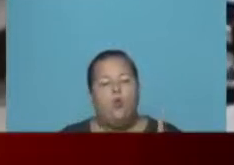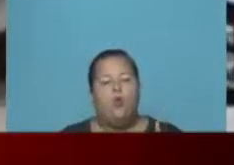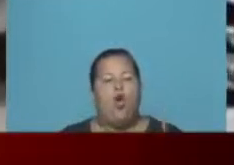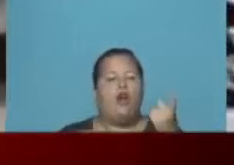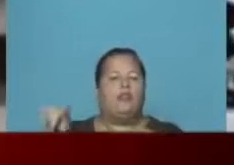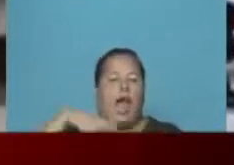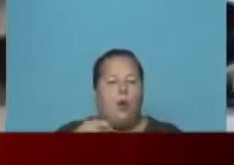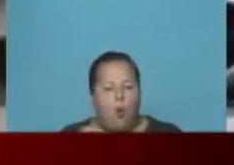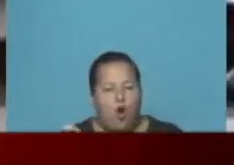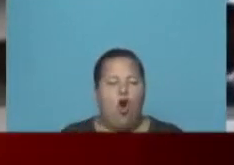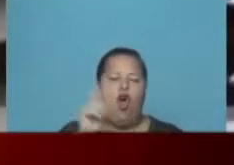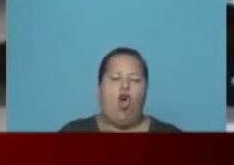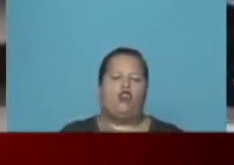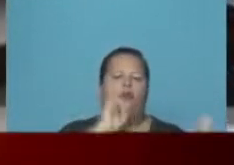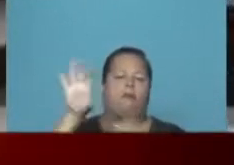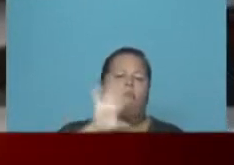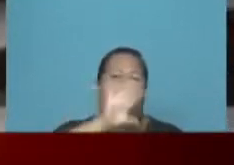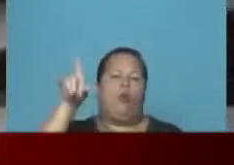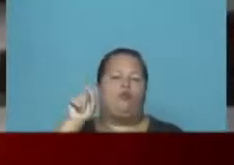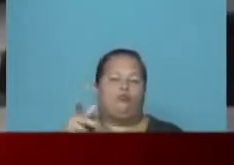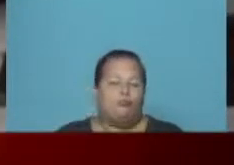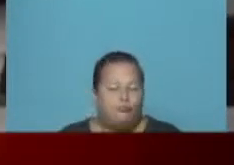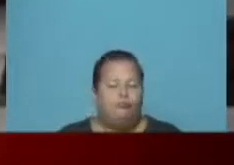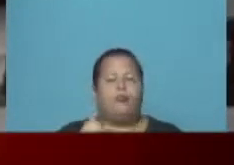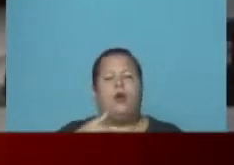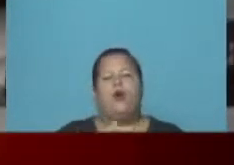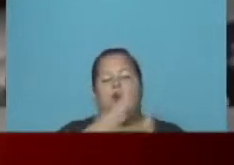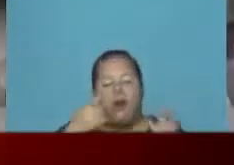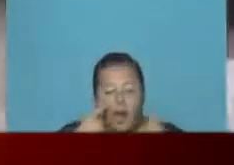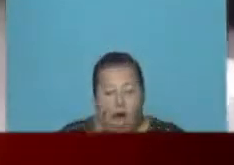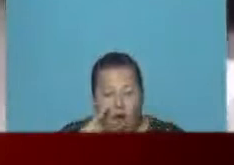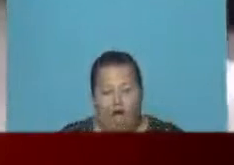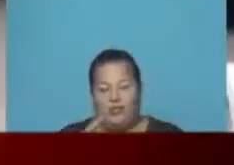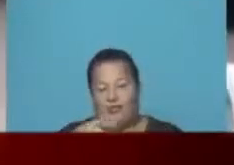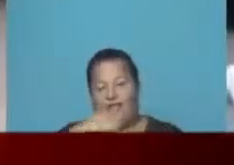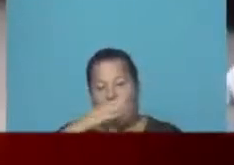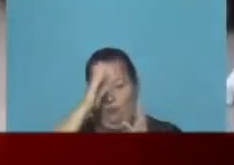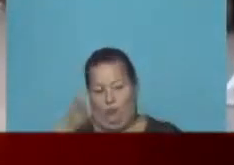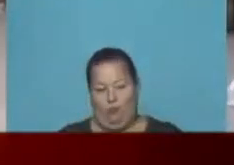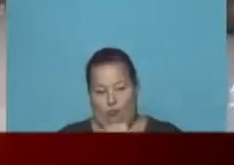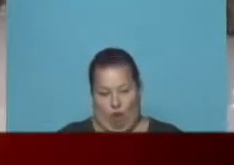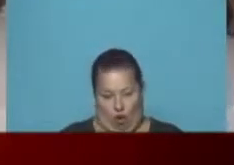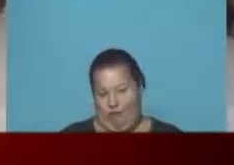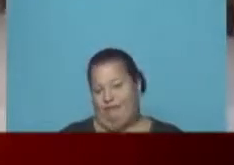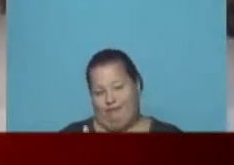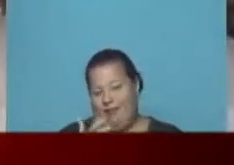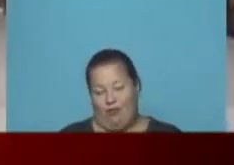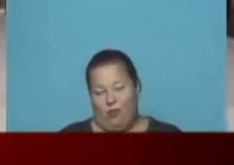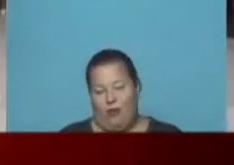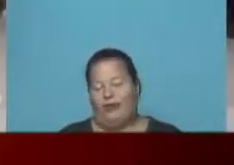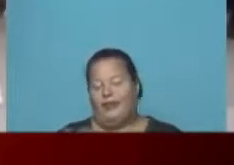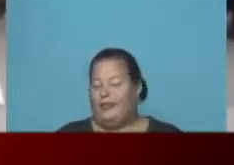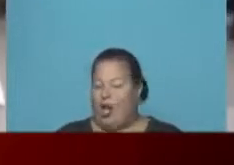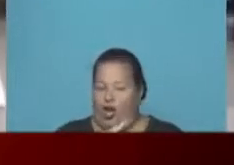correcta su elasticidad y su condición para poder funcionar como neumático durante